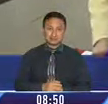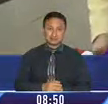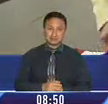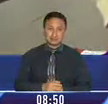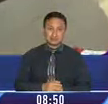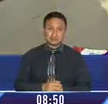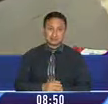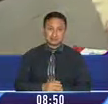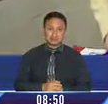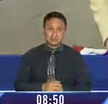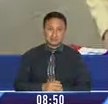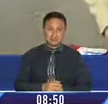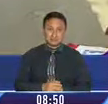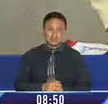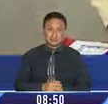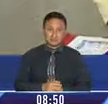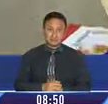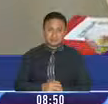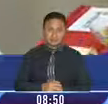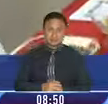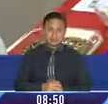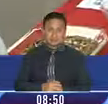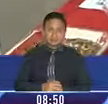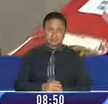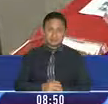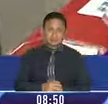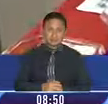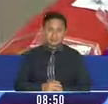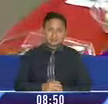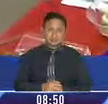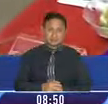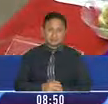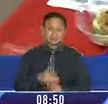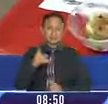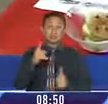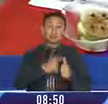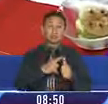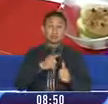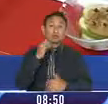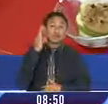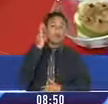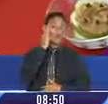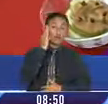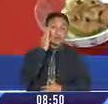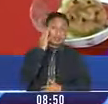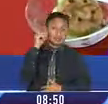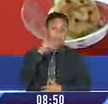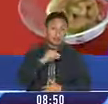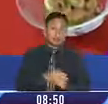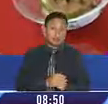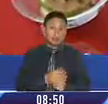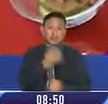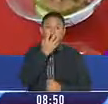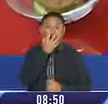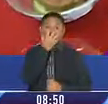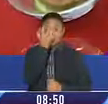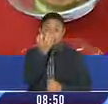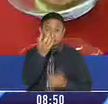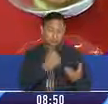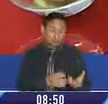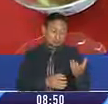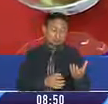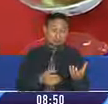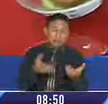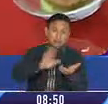Bien, entre los beneficios que tenemos de la donita es que primero incluimos una fruta que es rica en agua, vitaminas, minerales,